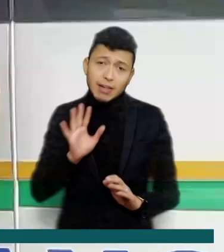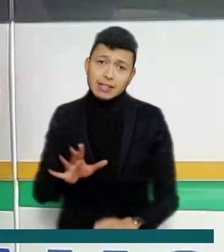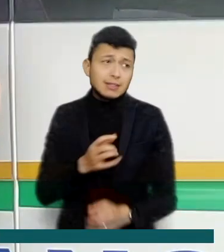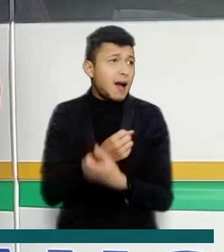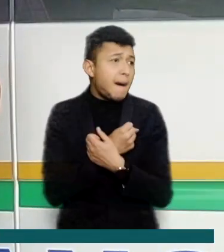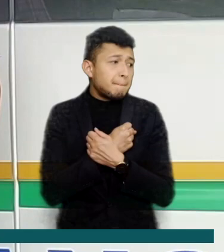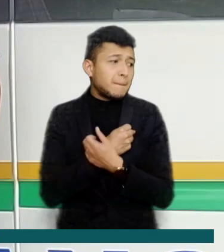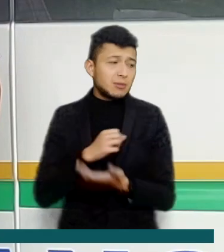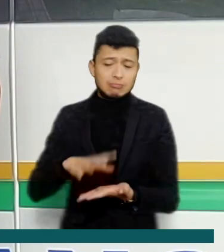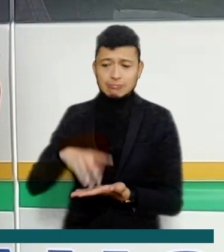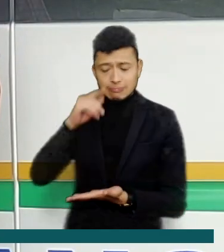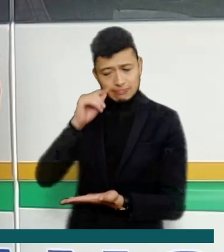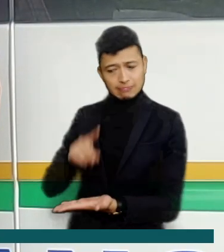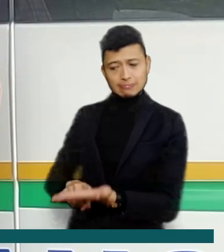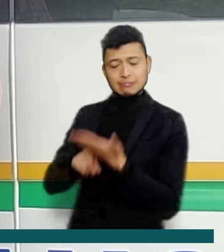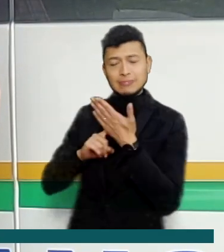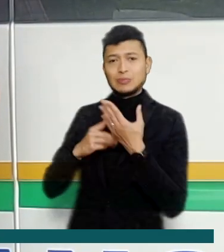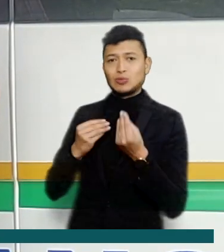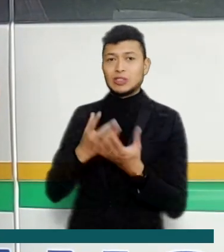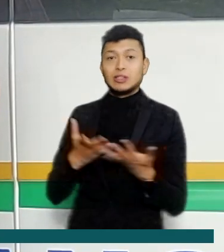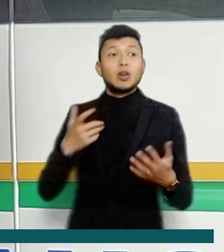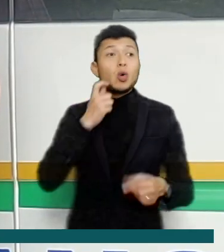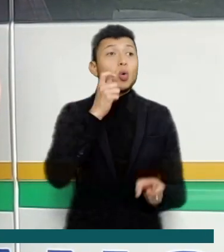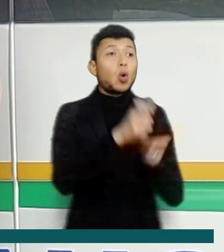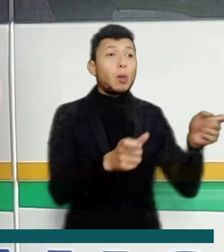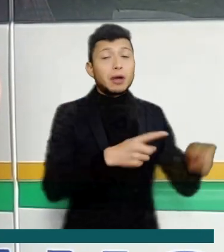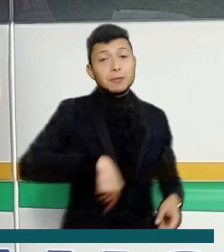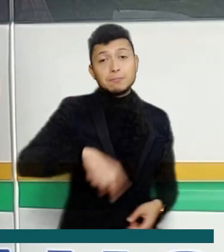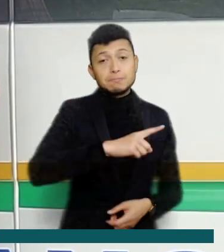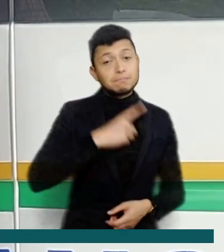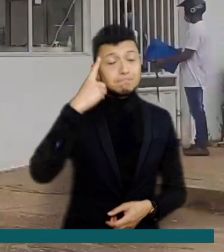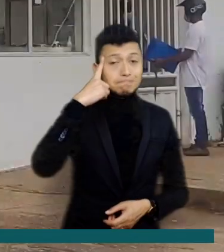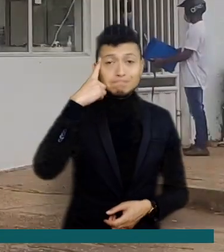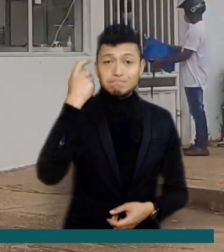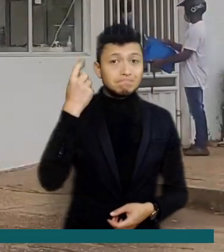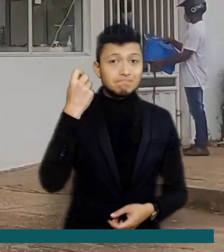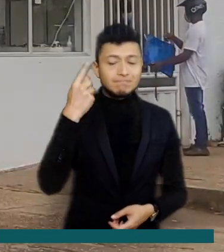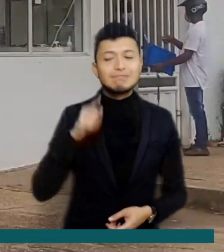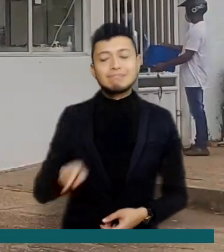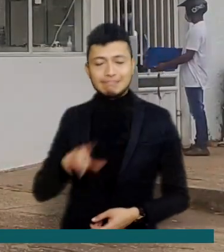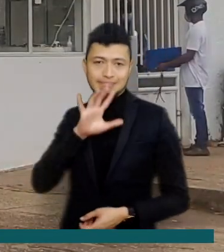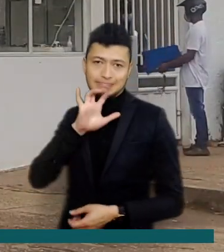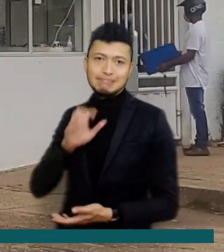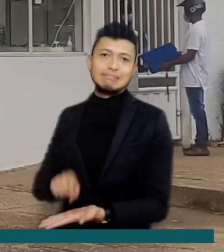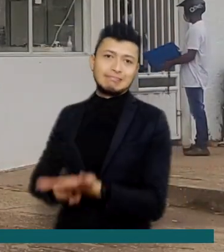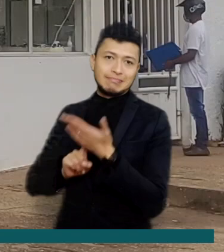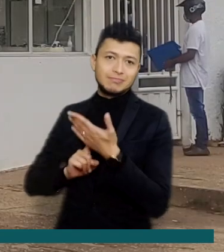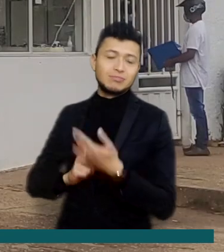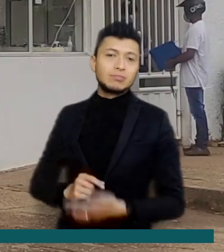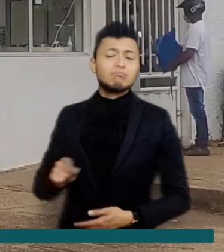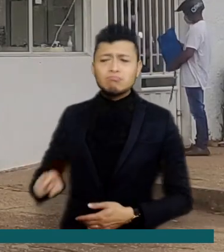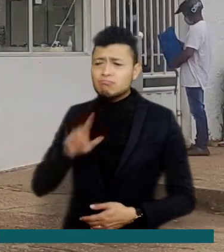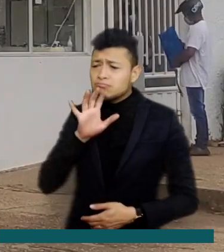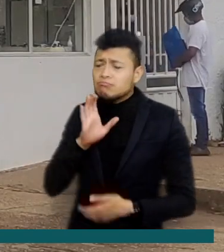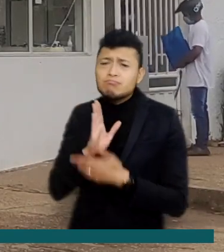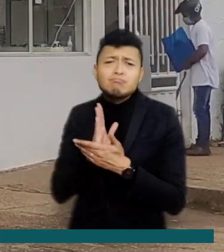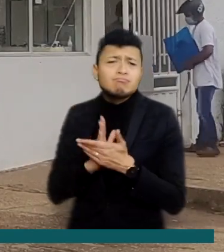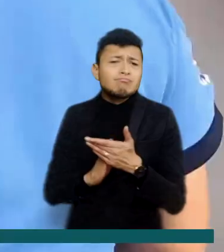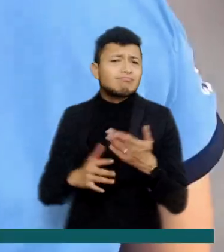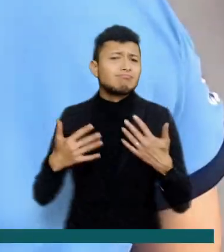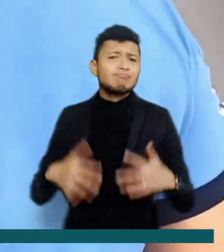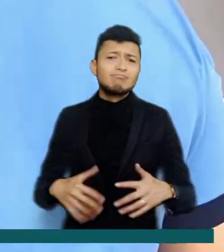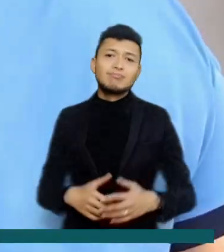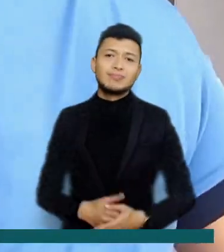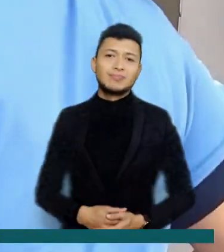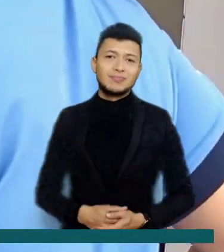mucho cariño. Nos enseña muchas cosas que los humanos a veces no entendemos. Todo el mundo lo quiere, por la verdad es que era de ser tan humilde ese animalito.